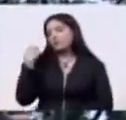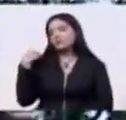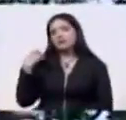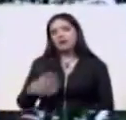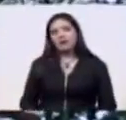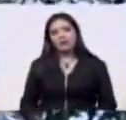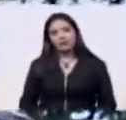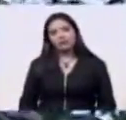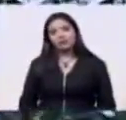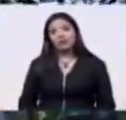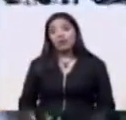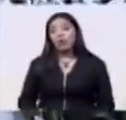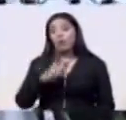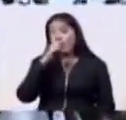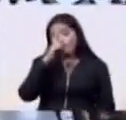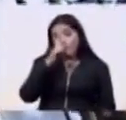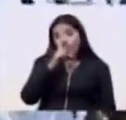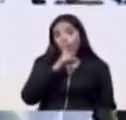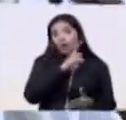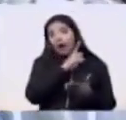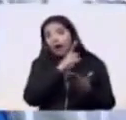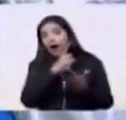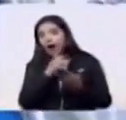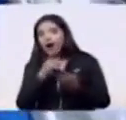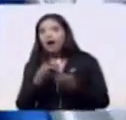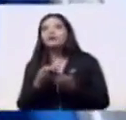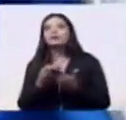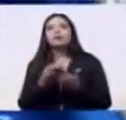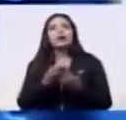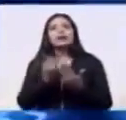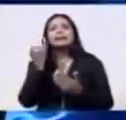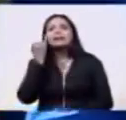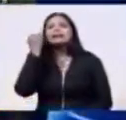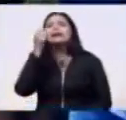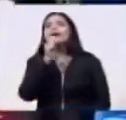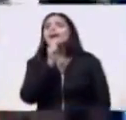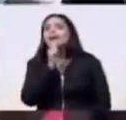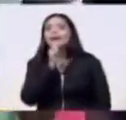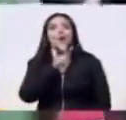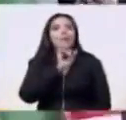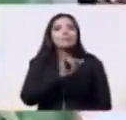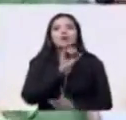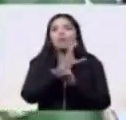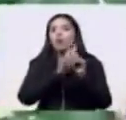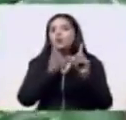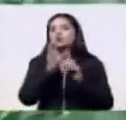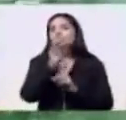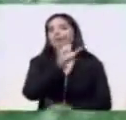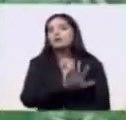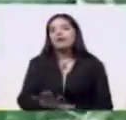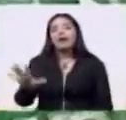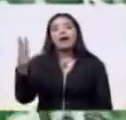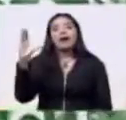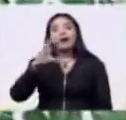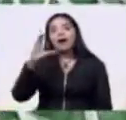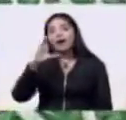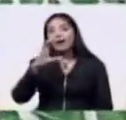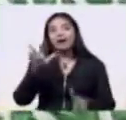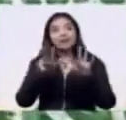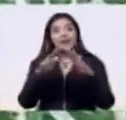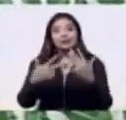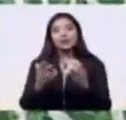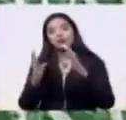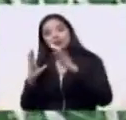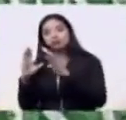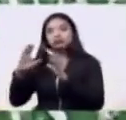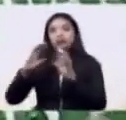Mira, un año, esta es una iniciativa de los propios cultores y cultoras de toda Caracas, de las 18 cofradías, y hoy tenemos presencia